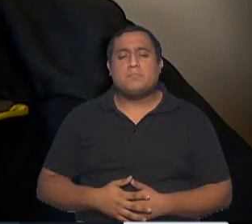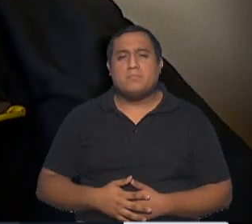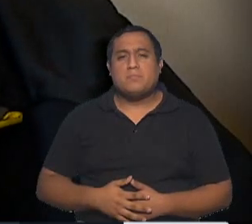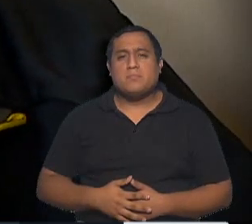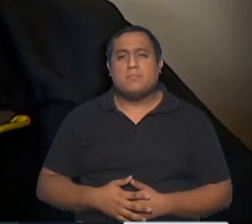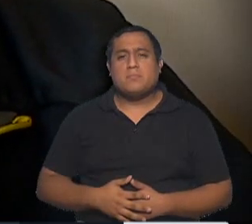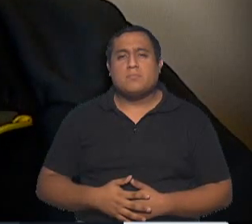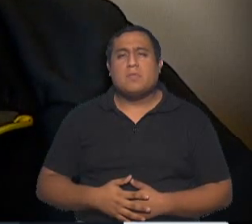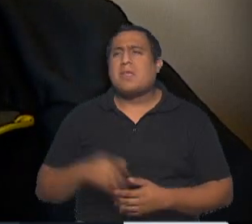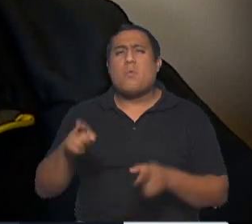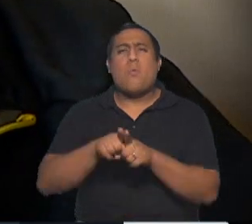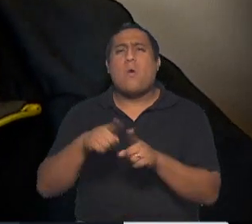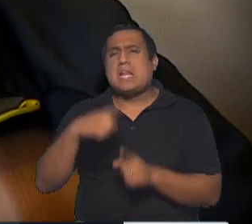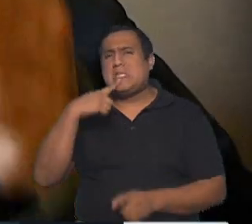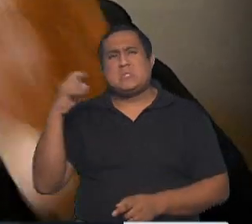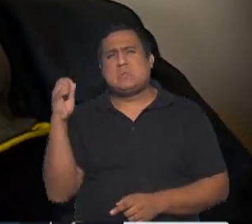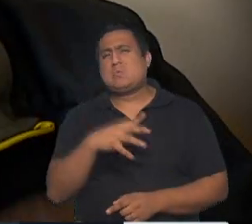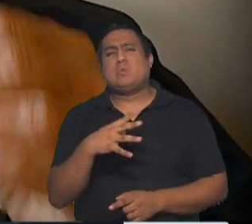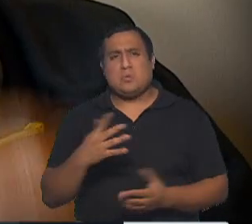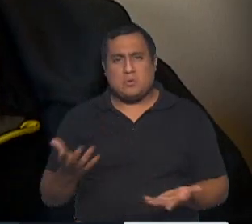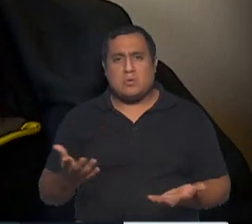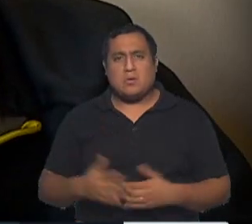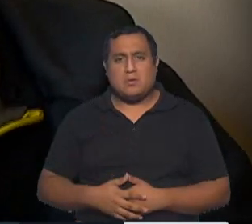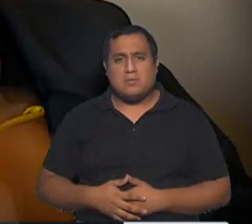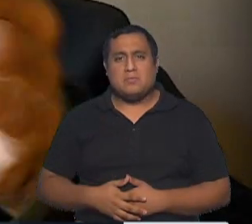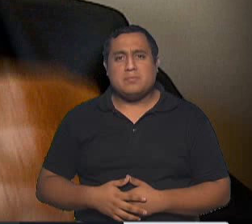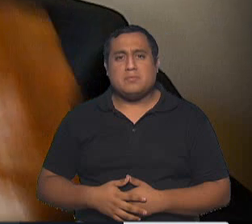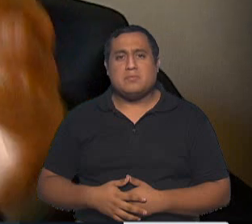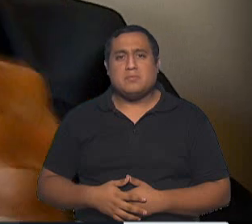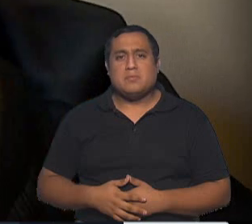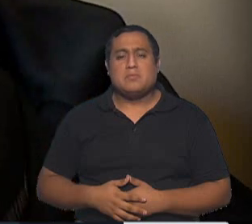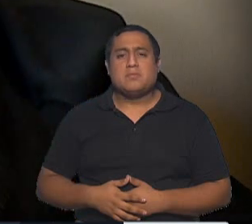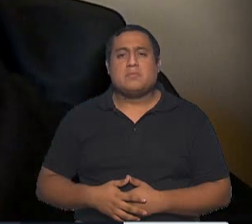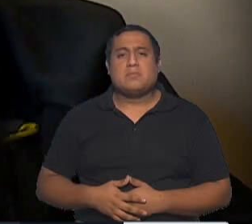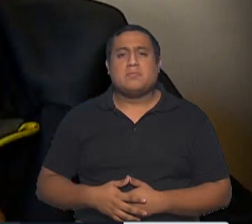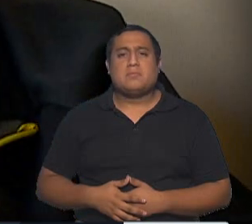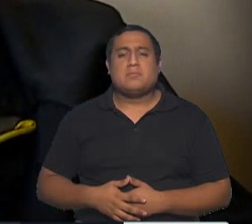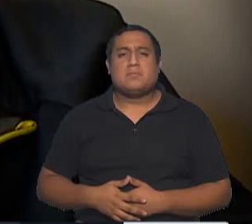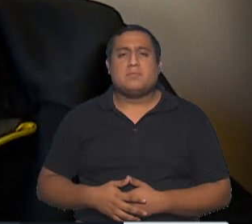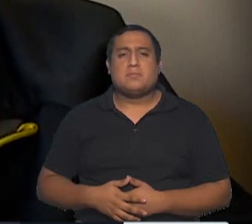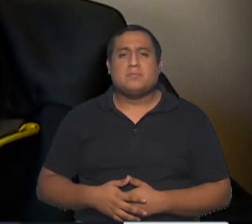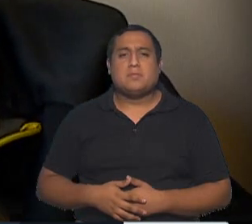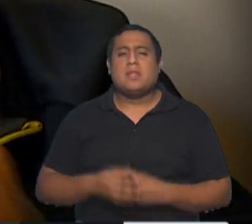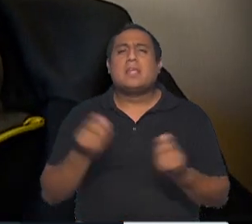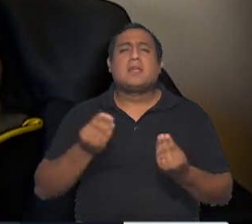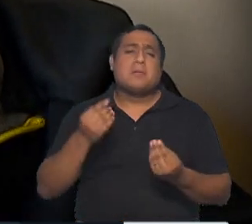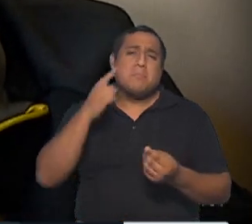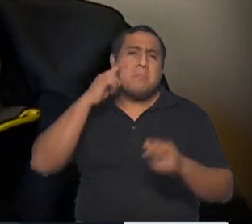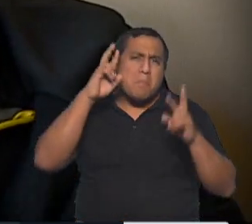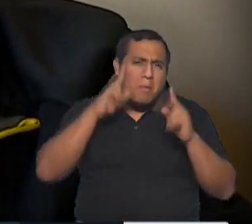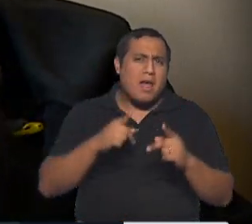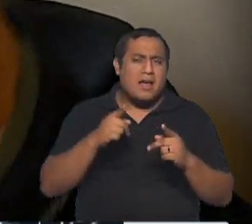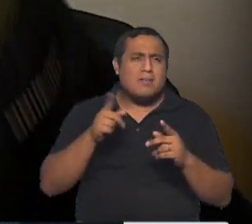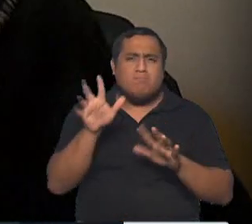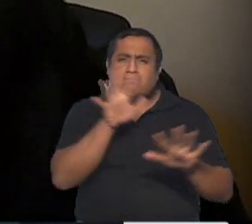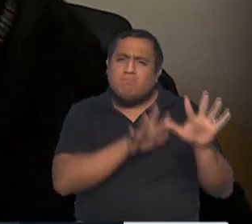un insulto al conocimiento elemental de lo que es la estrategia, sobre